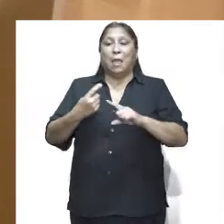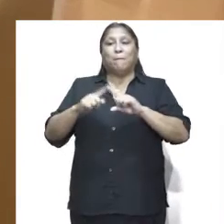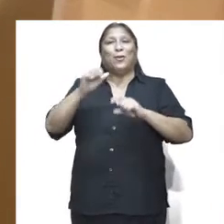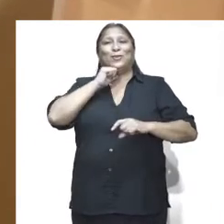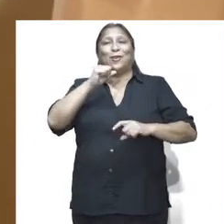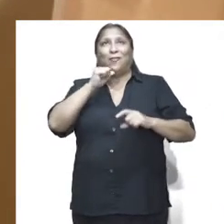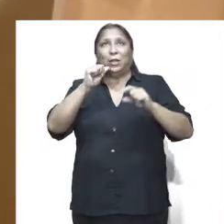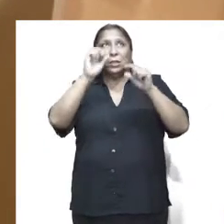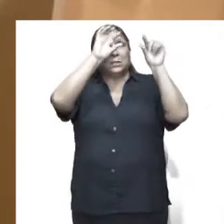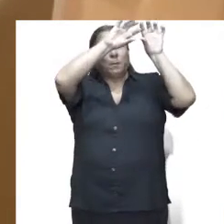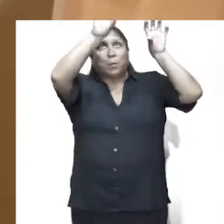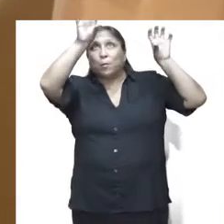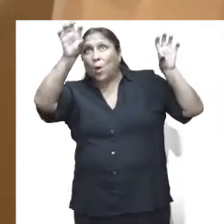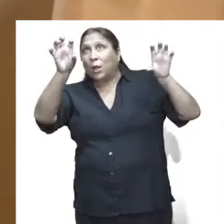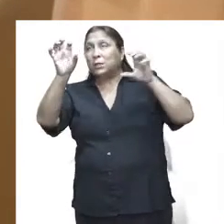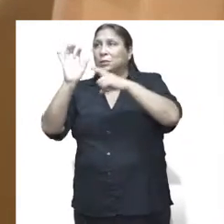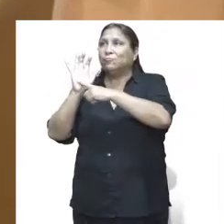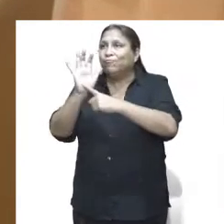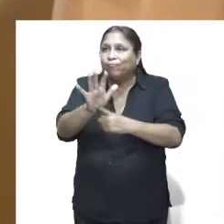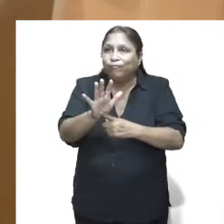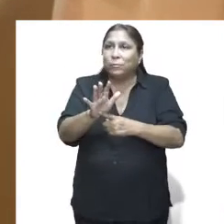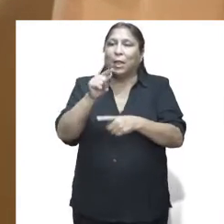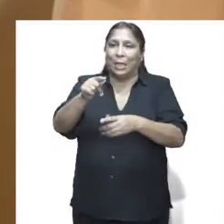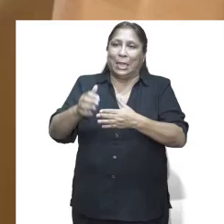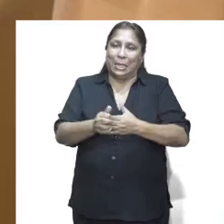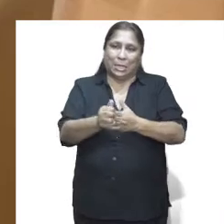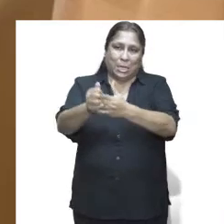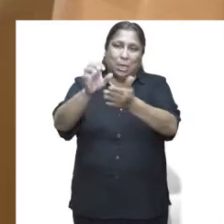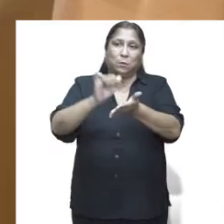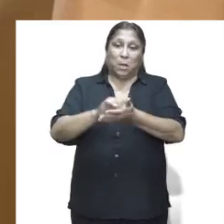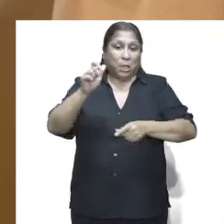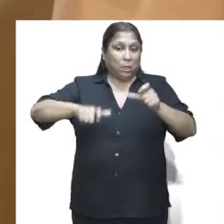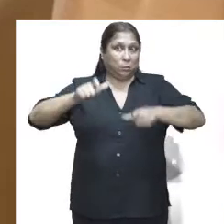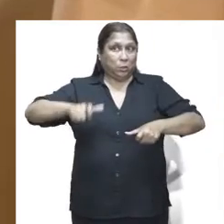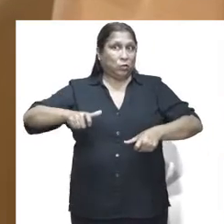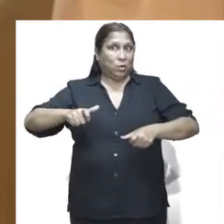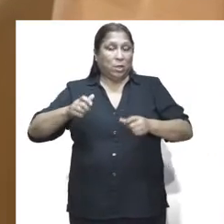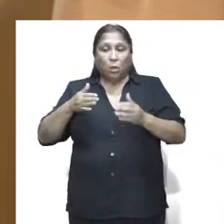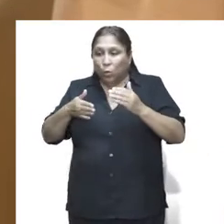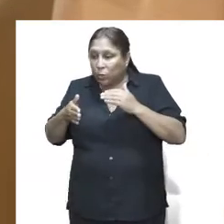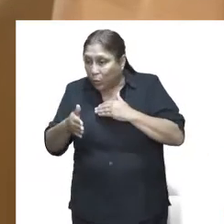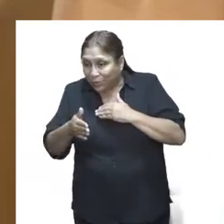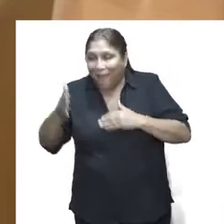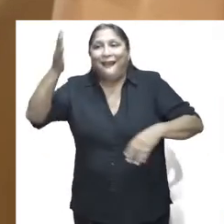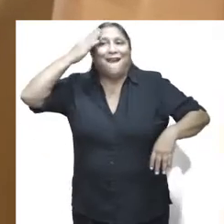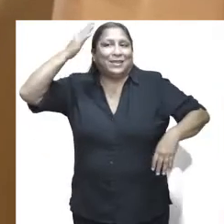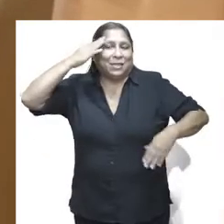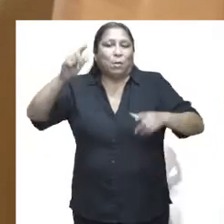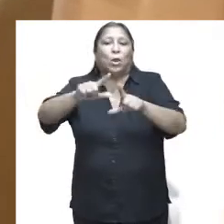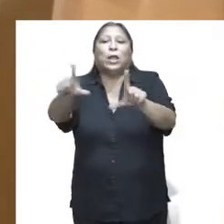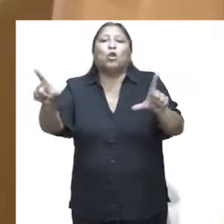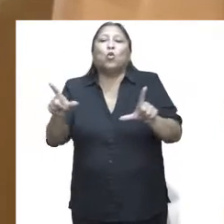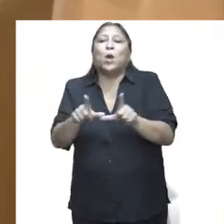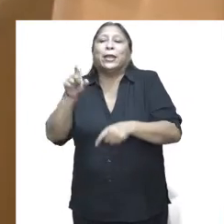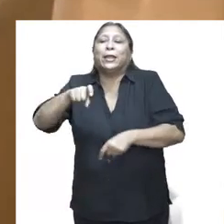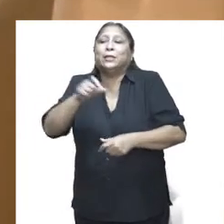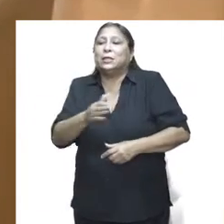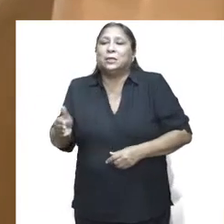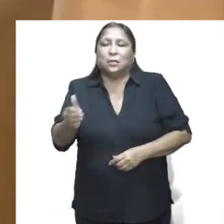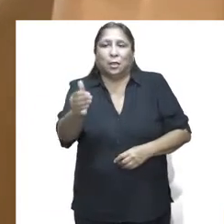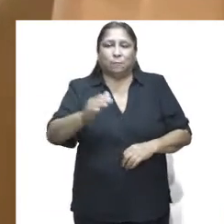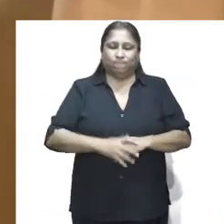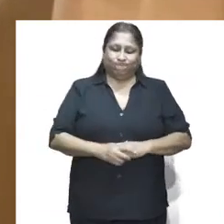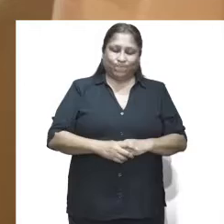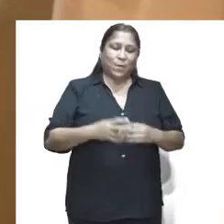esas señalizaciones, orientaciones, ¿no?, para que las personas desde el ingreso sepan cuál es la ruta. Permítame